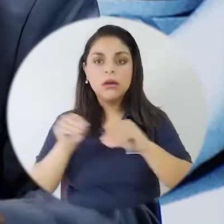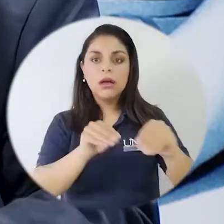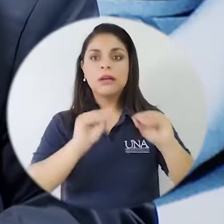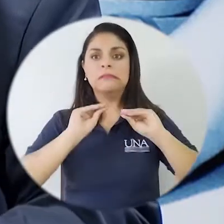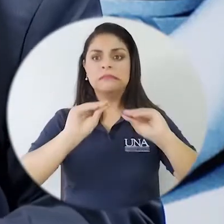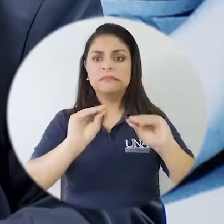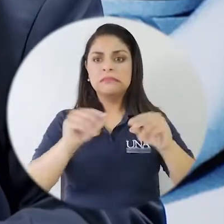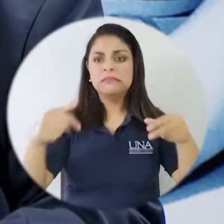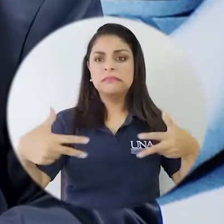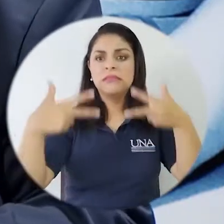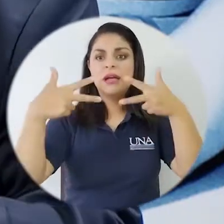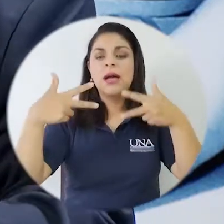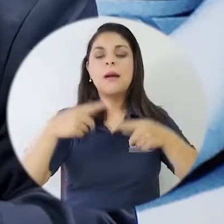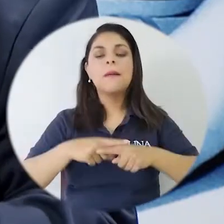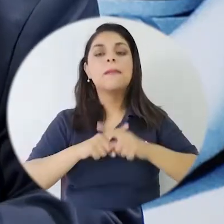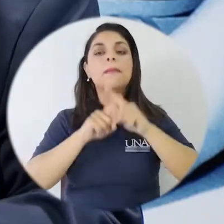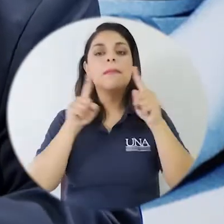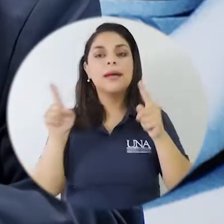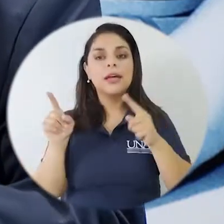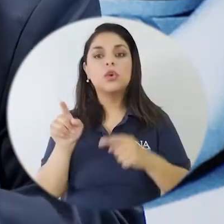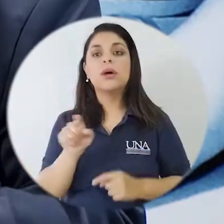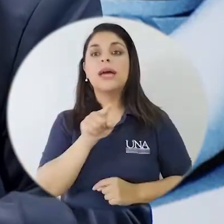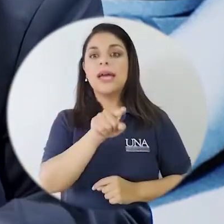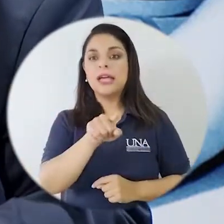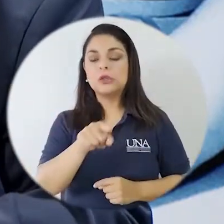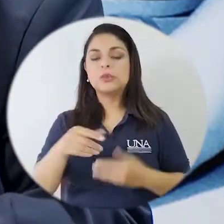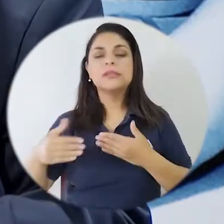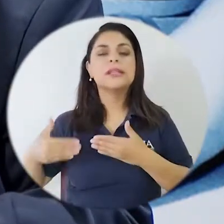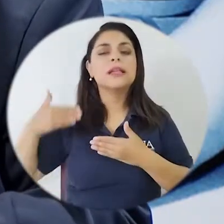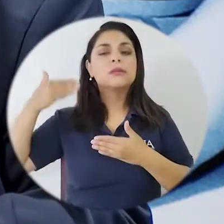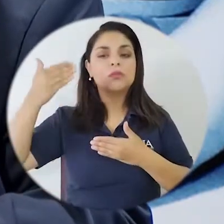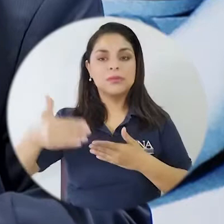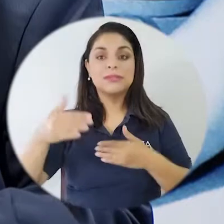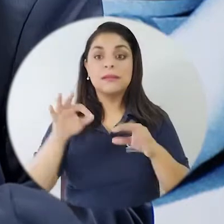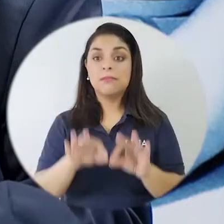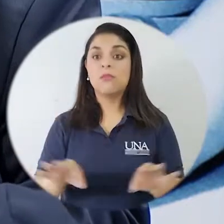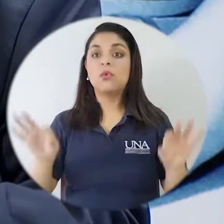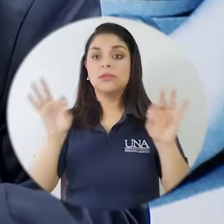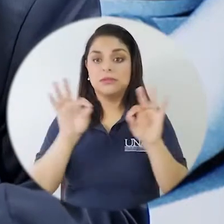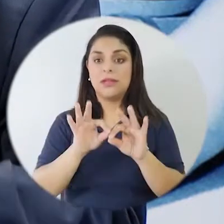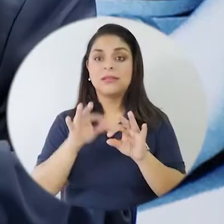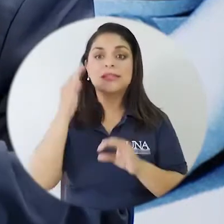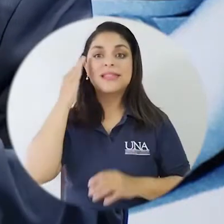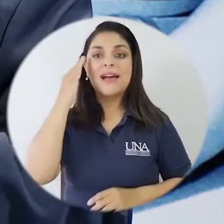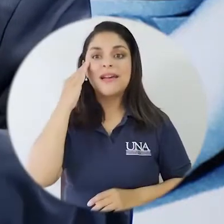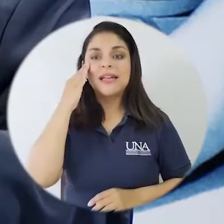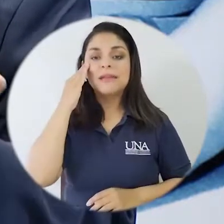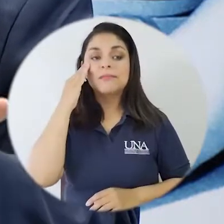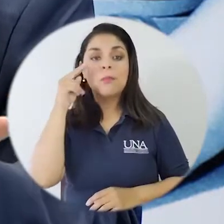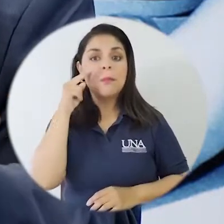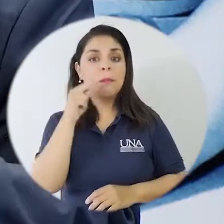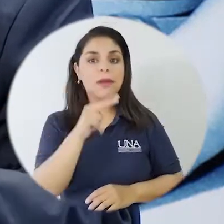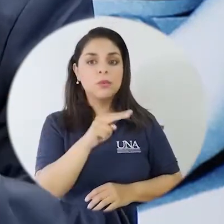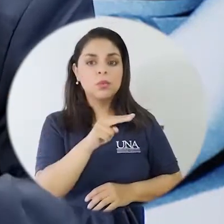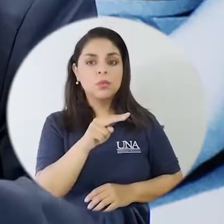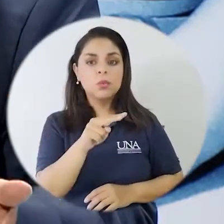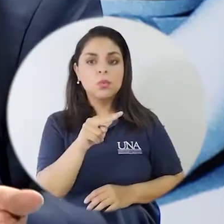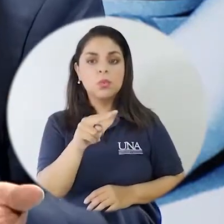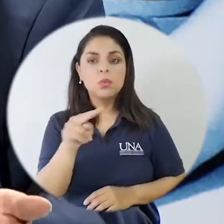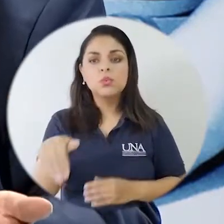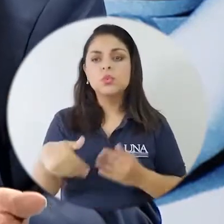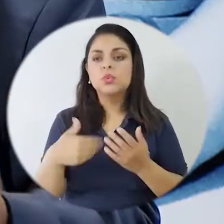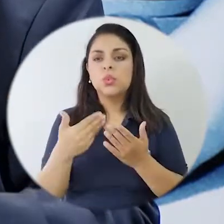quedará posterior, y que me parece una de las cosas más importantes que rescatar, ver todo lo que ha sucedido en